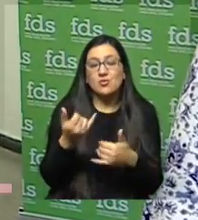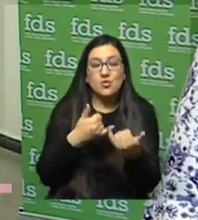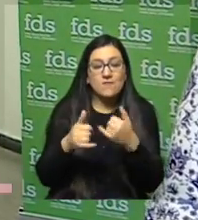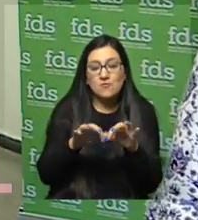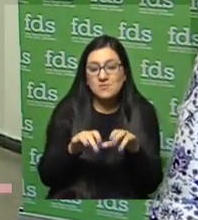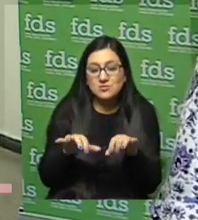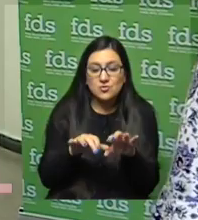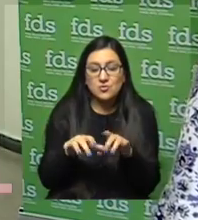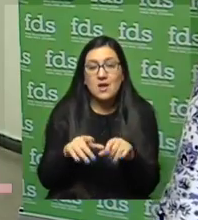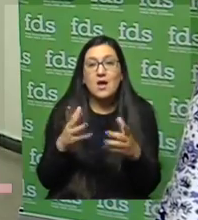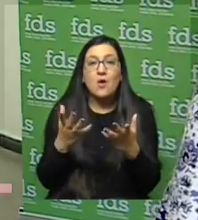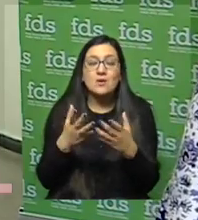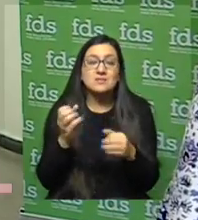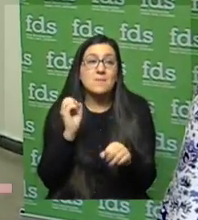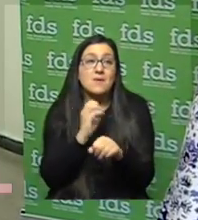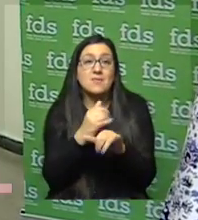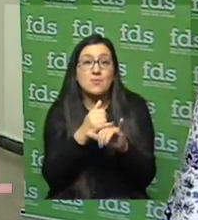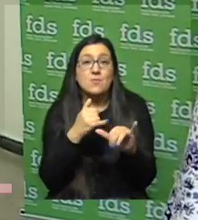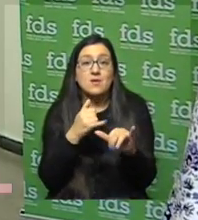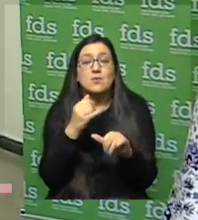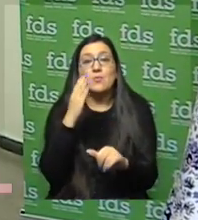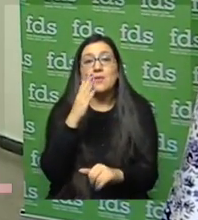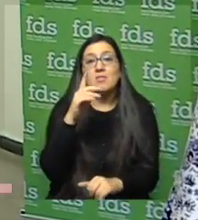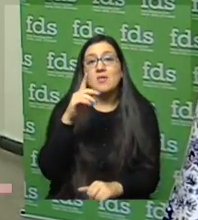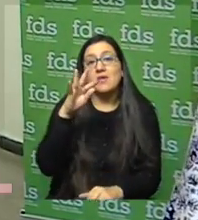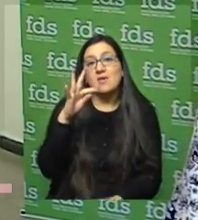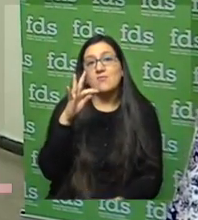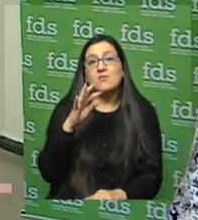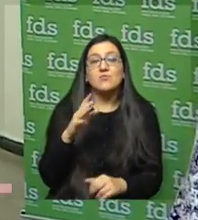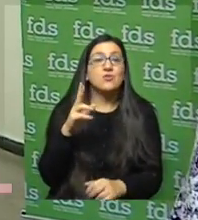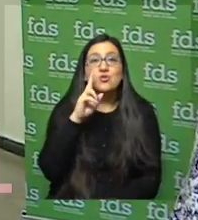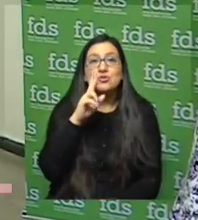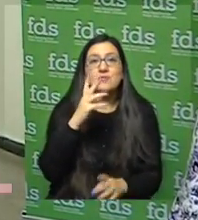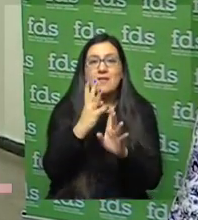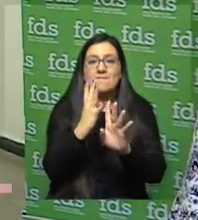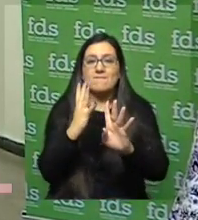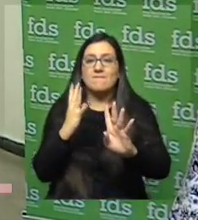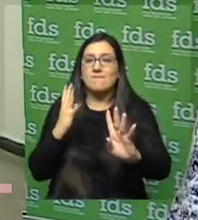los estudiantes mandan su documentación por PDF, así que no vamos a ver ya las largas colas que